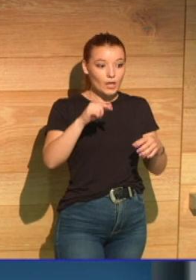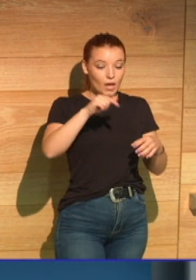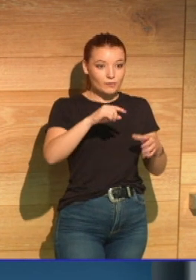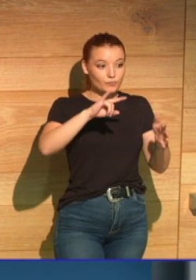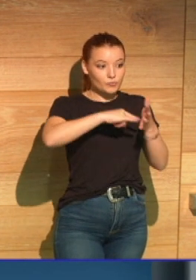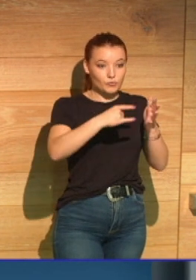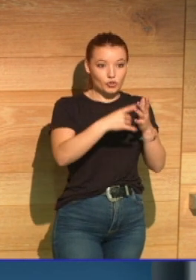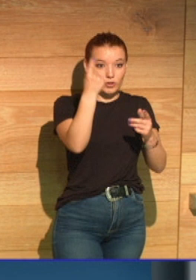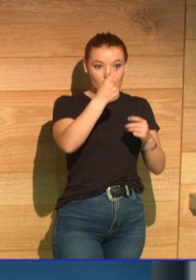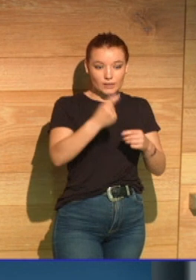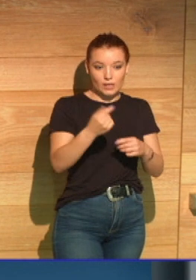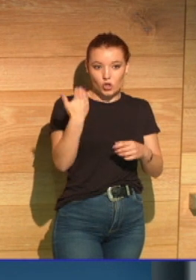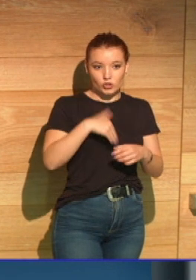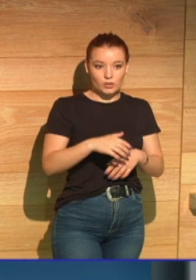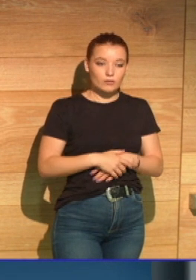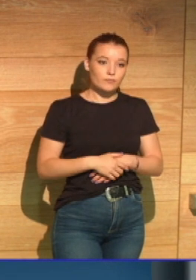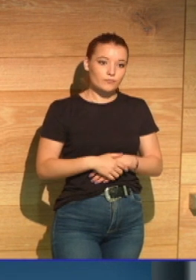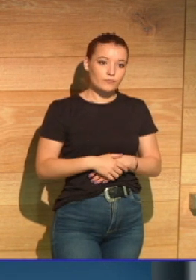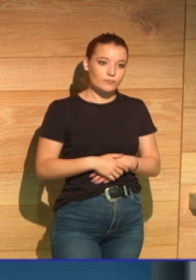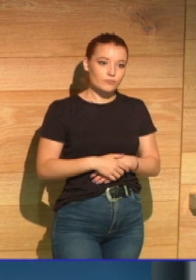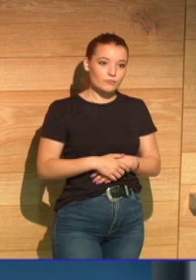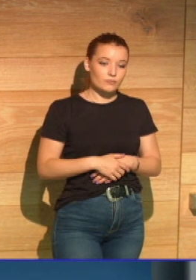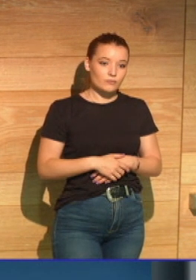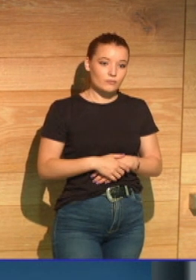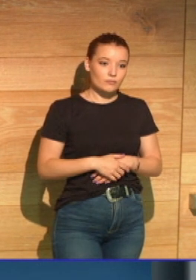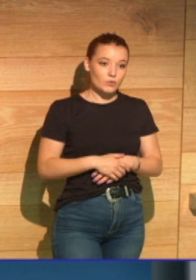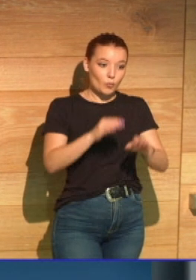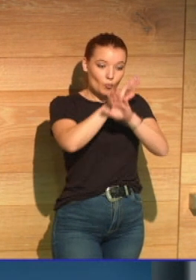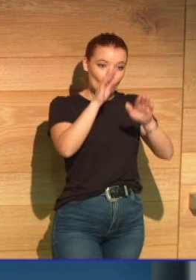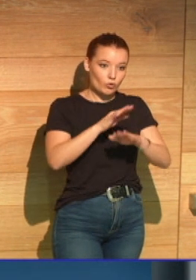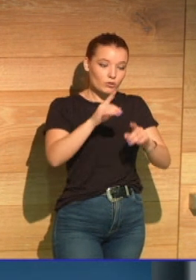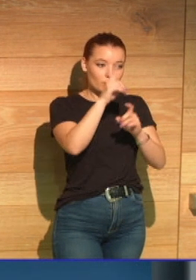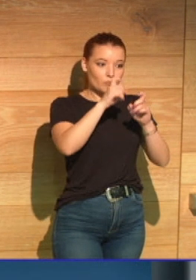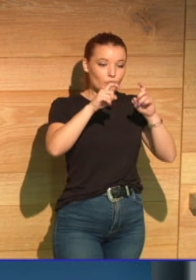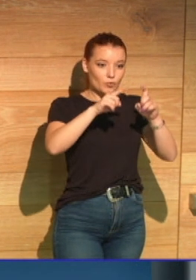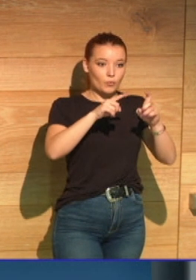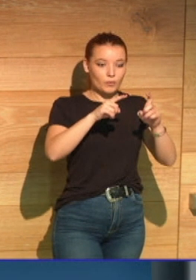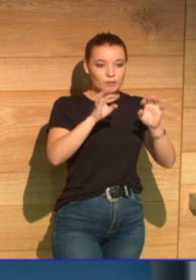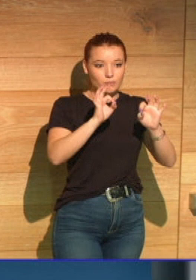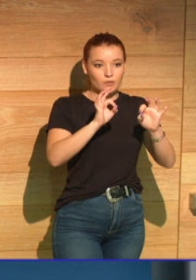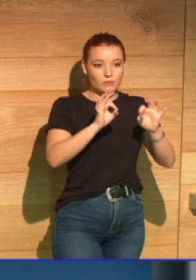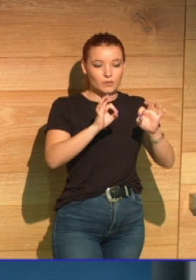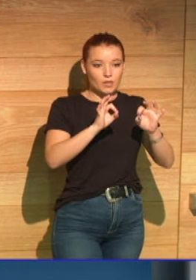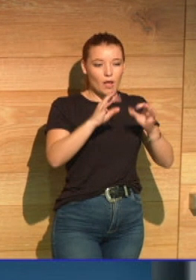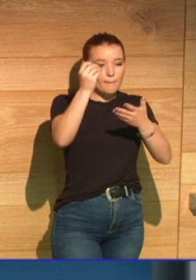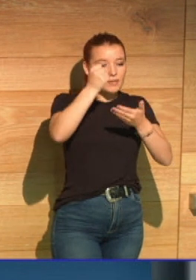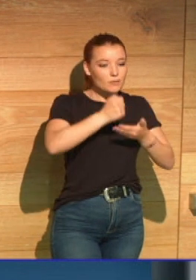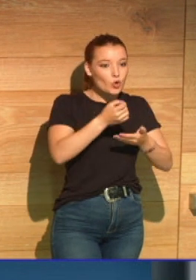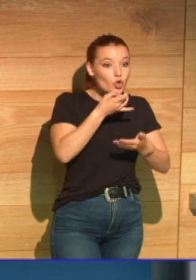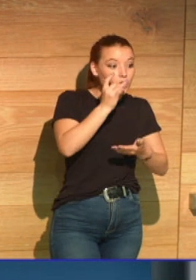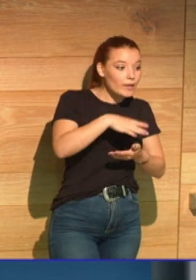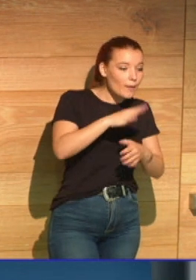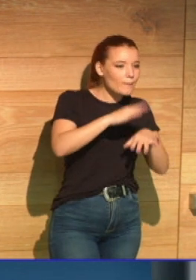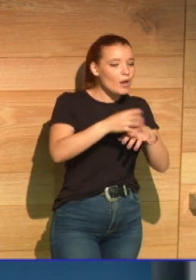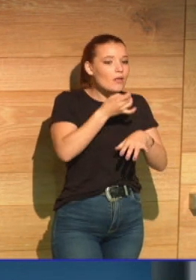desde ese lugar, como el Museo de Arte de Río El Mar. Y por último, la pregunta de García Canclini, cuando hablamos de patrimonio, es de quién, de quiénes, para